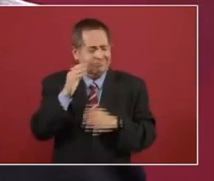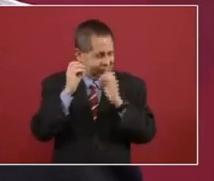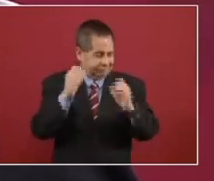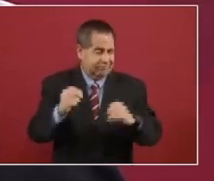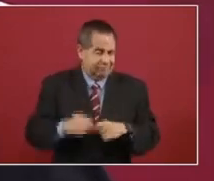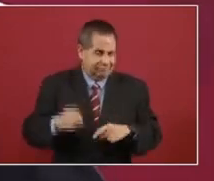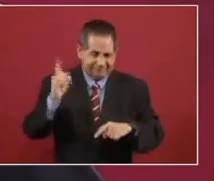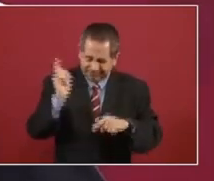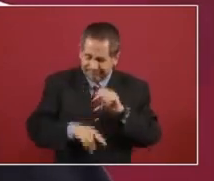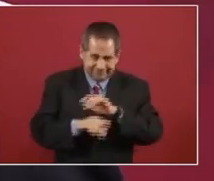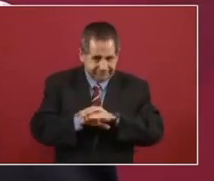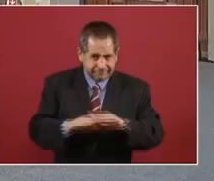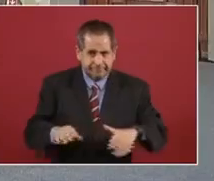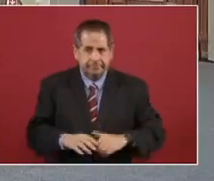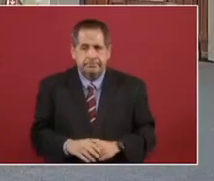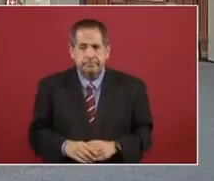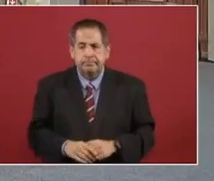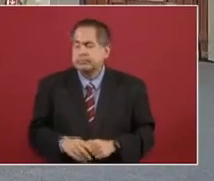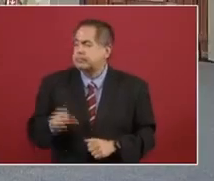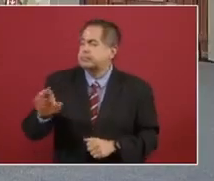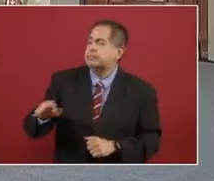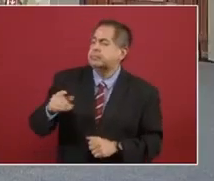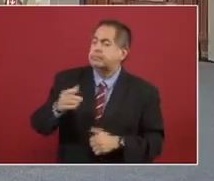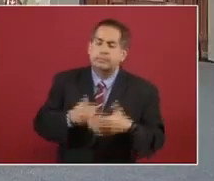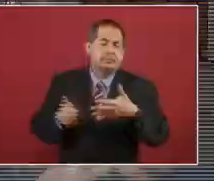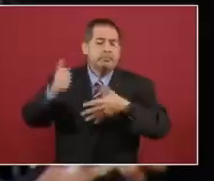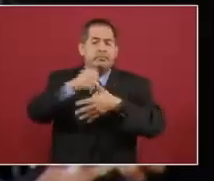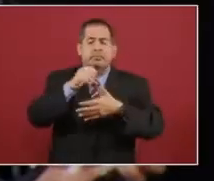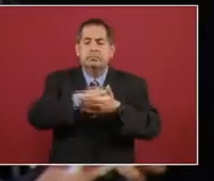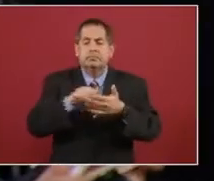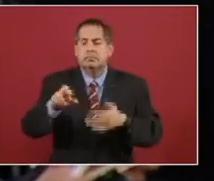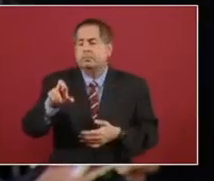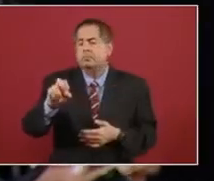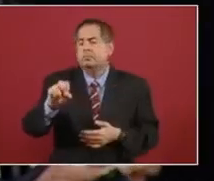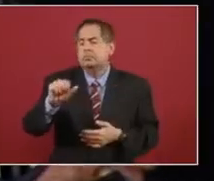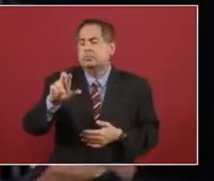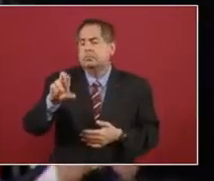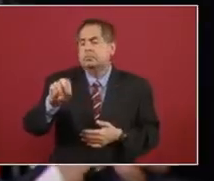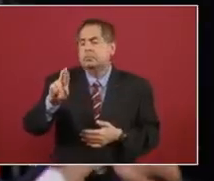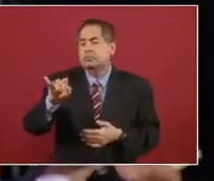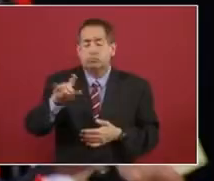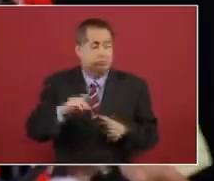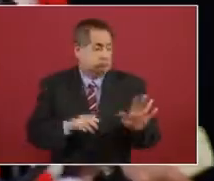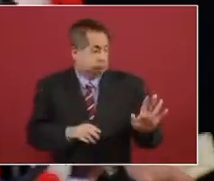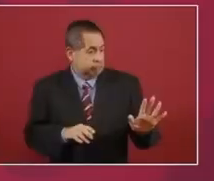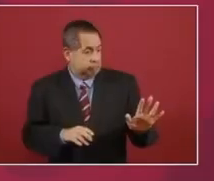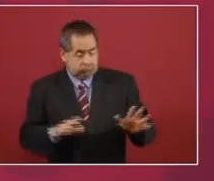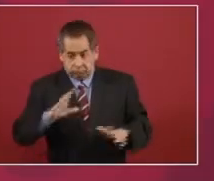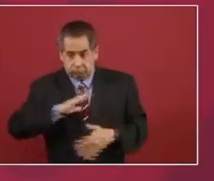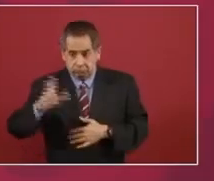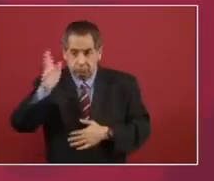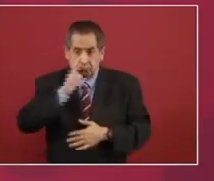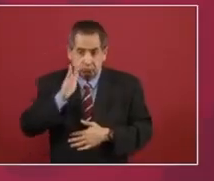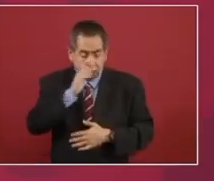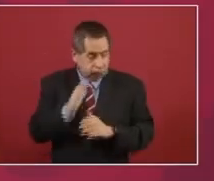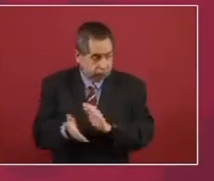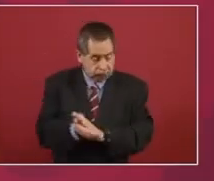cero impunidad. ¿Entre los de arriba, aunque esté gente como Rosario Robles, por ejemplo? Si